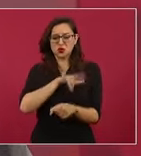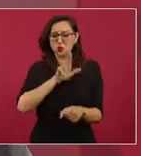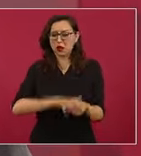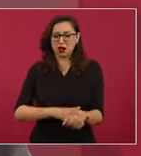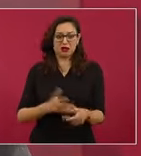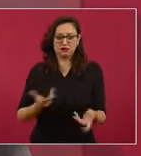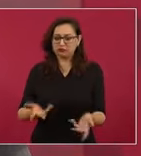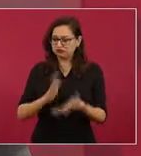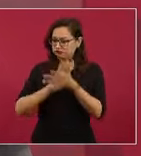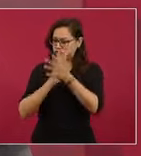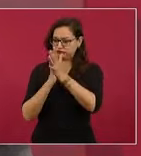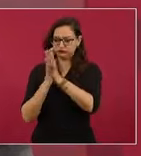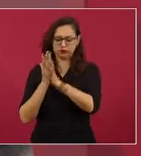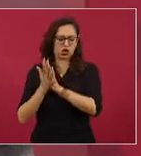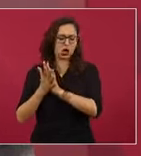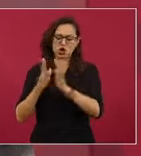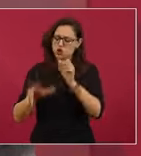proceso de transformación